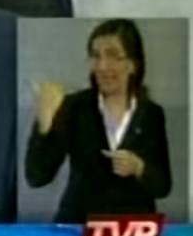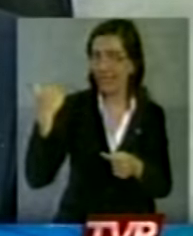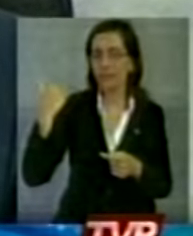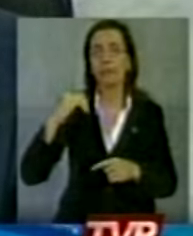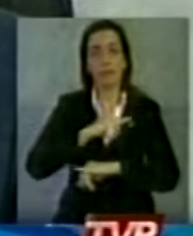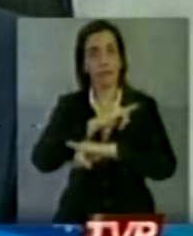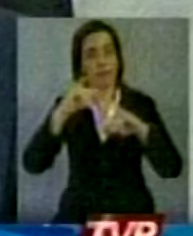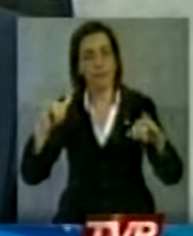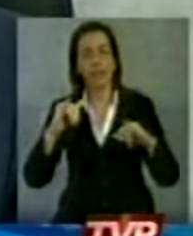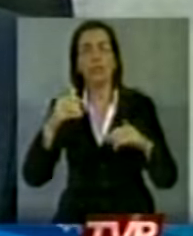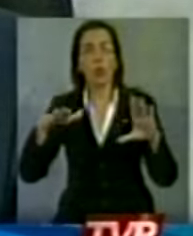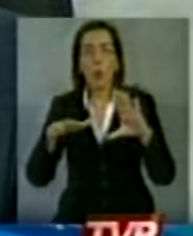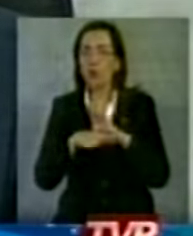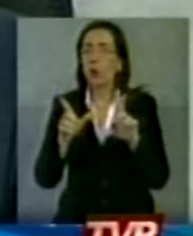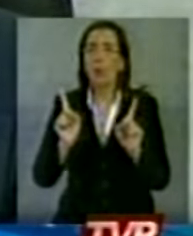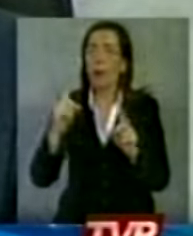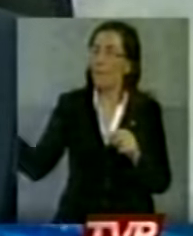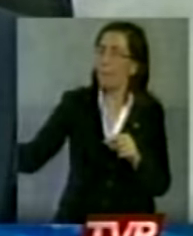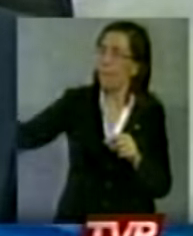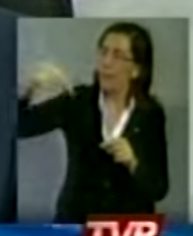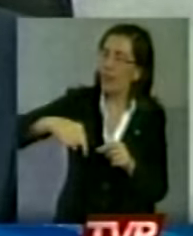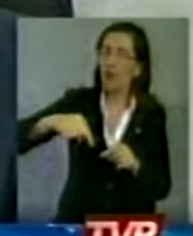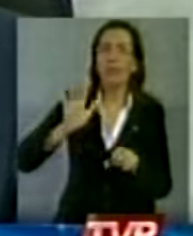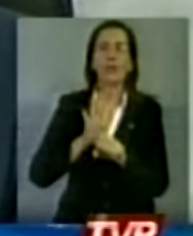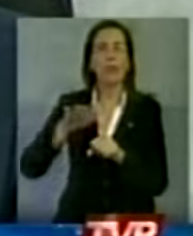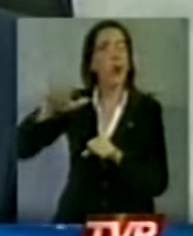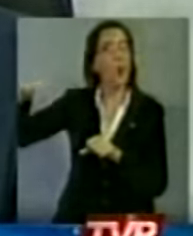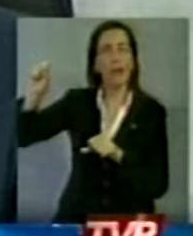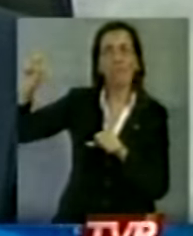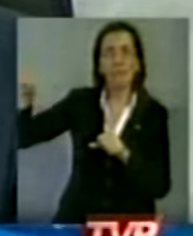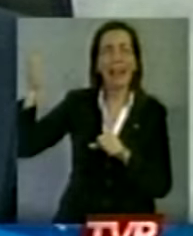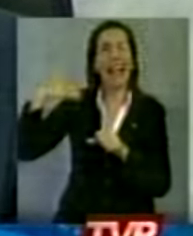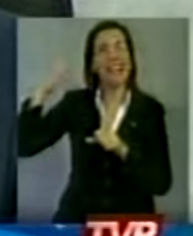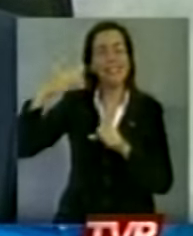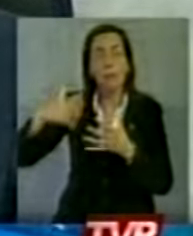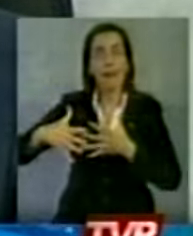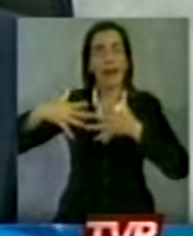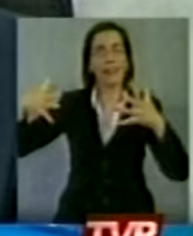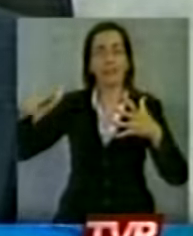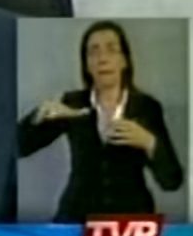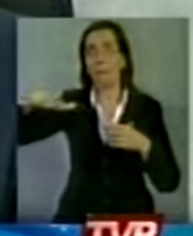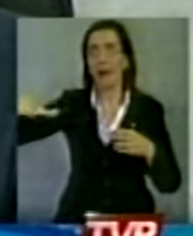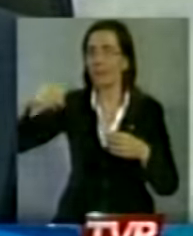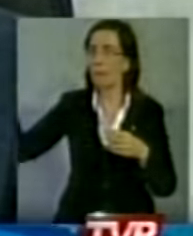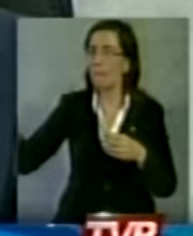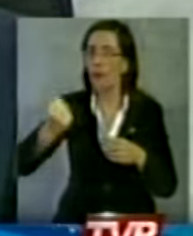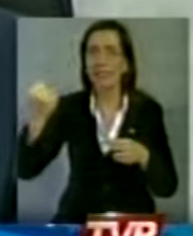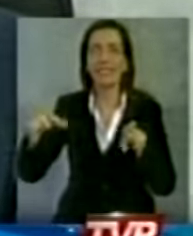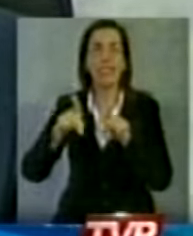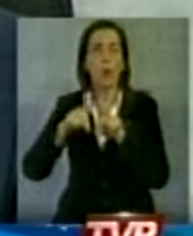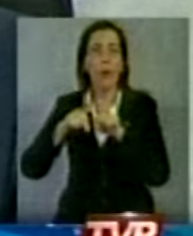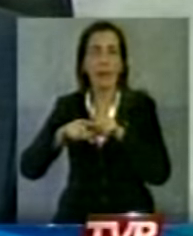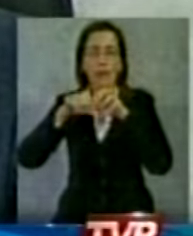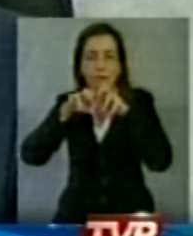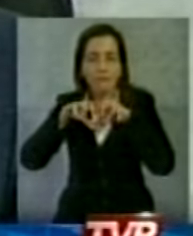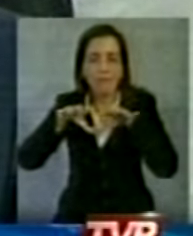dijo: "Vengo del lugar donde fue la Plaza Mayor, donde repicó la campana